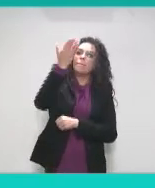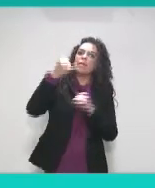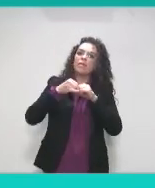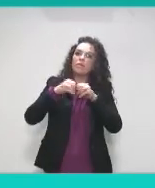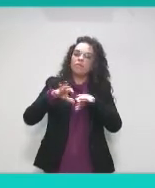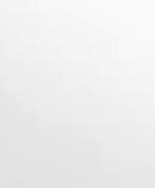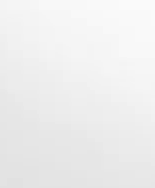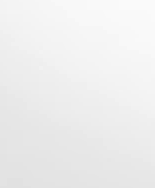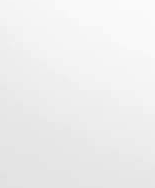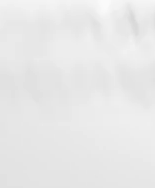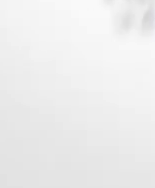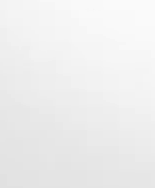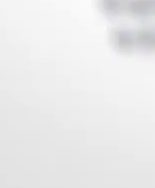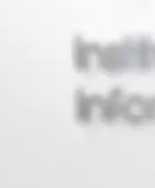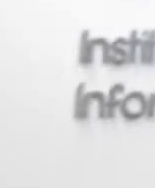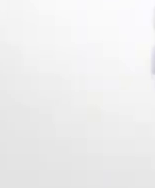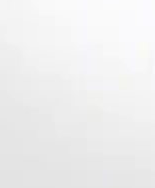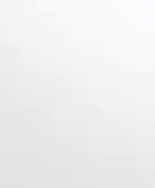en el tema